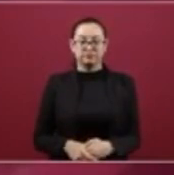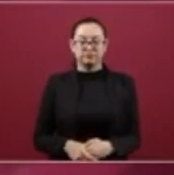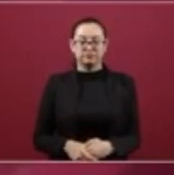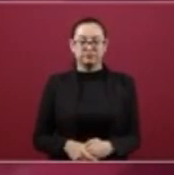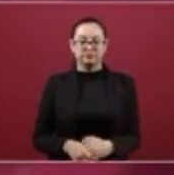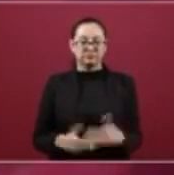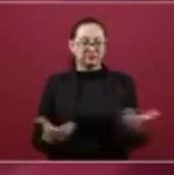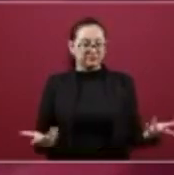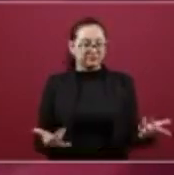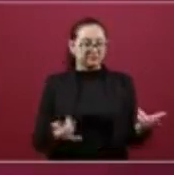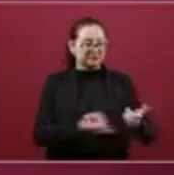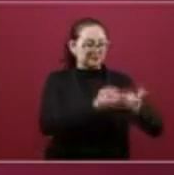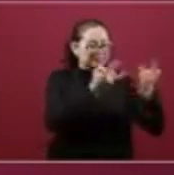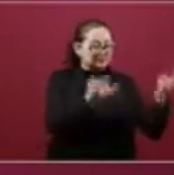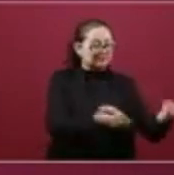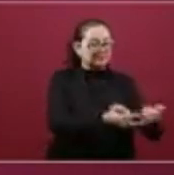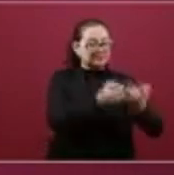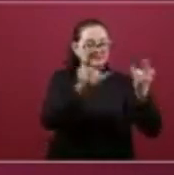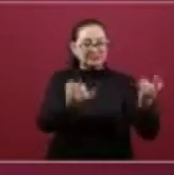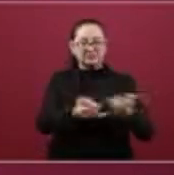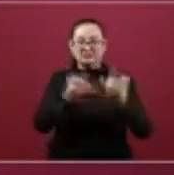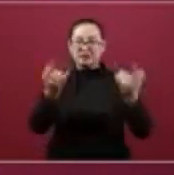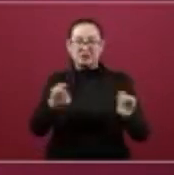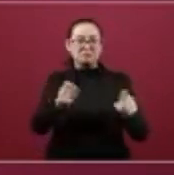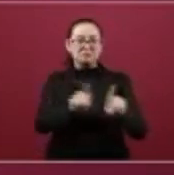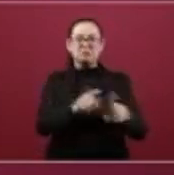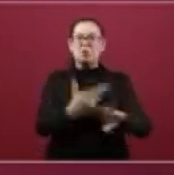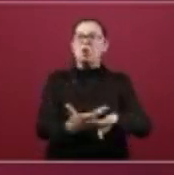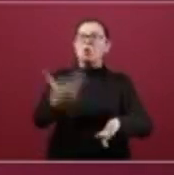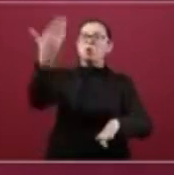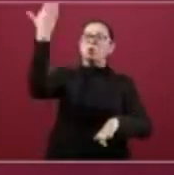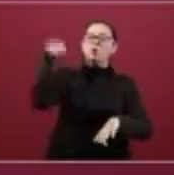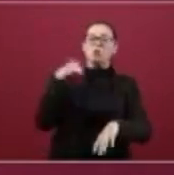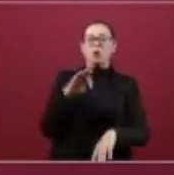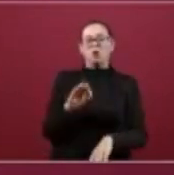equivalentes a lo que fue el FOAPROA